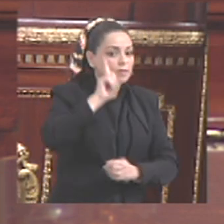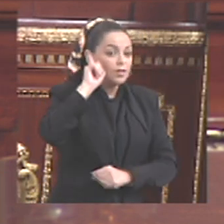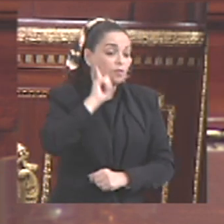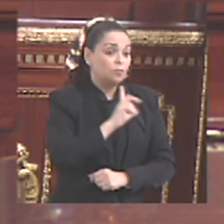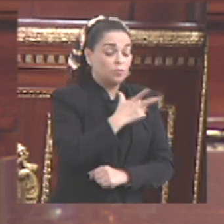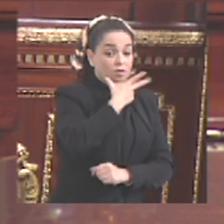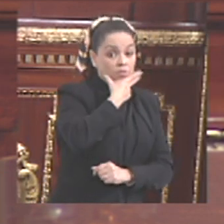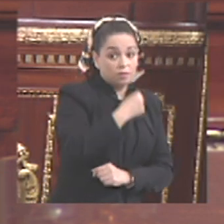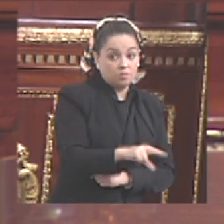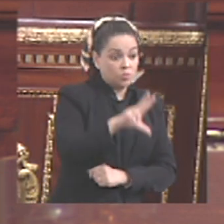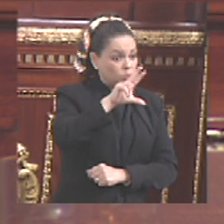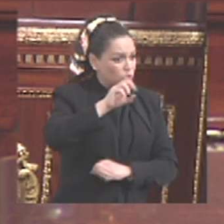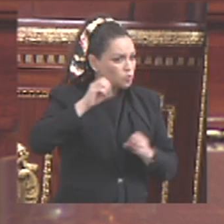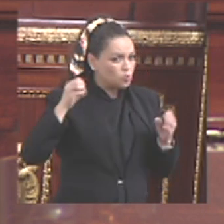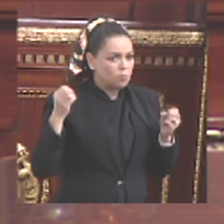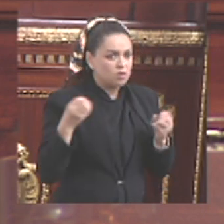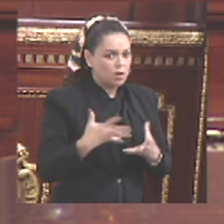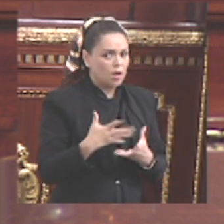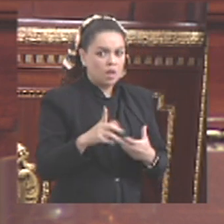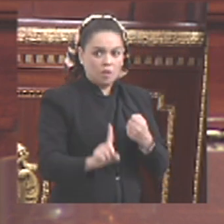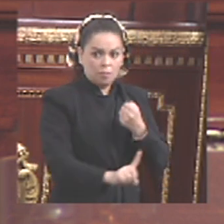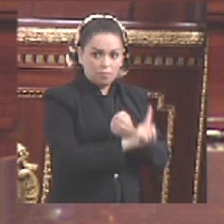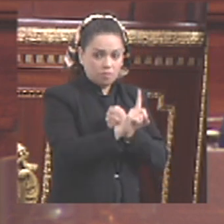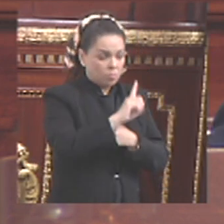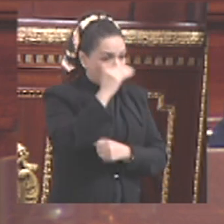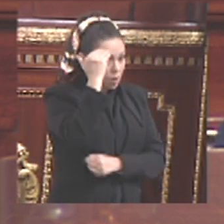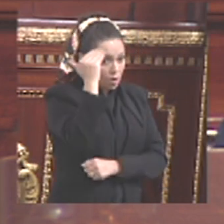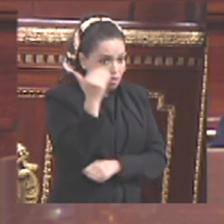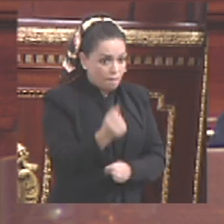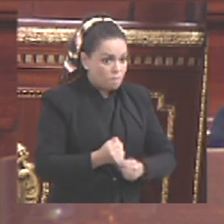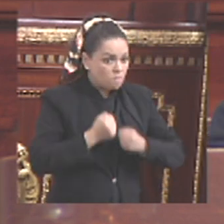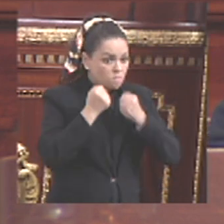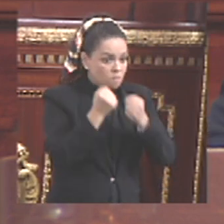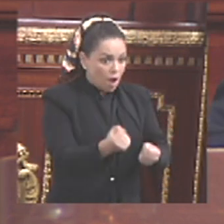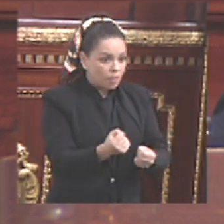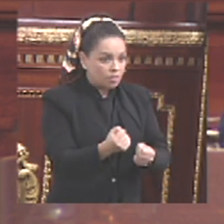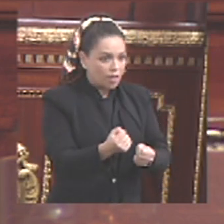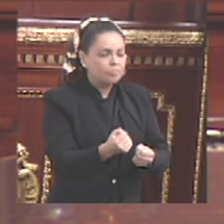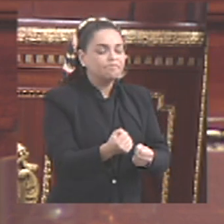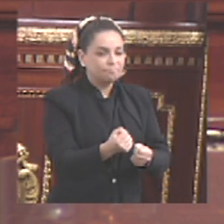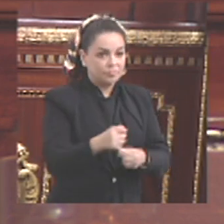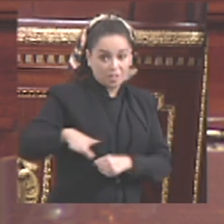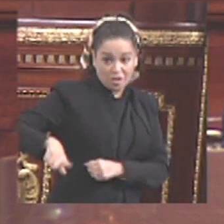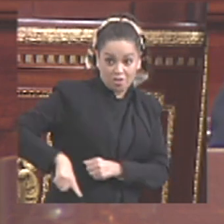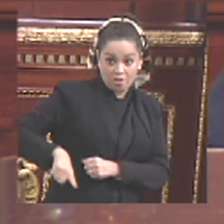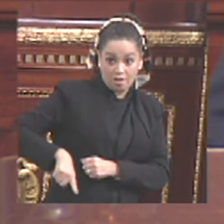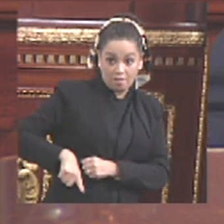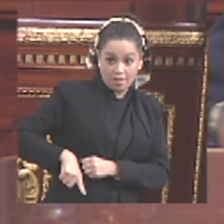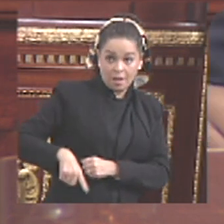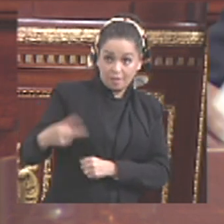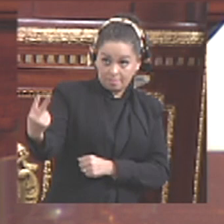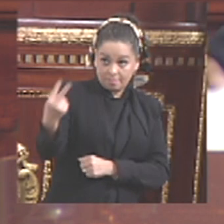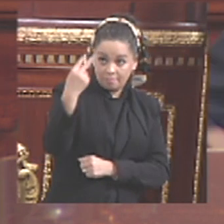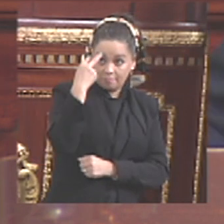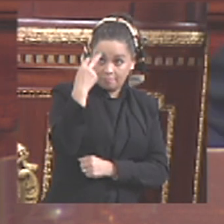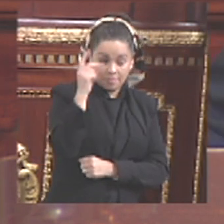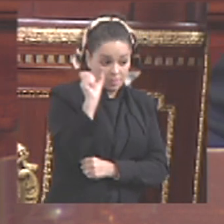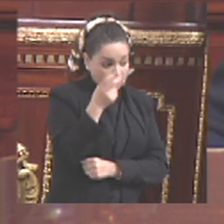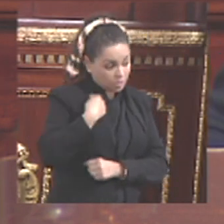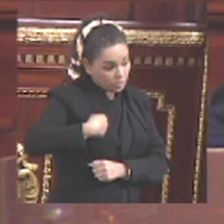la adversidad han demostrado a los gobiernos en turno que unidos somos más